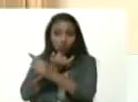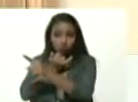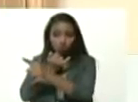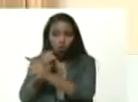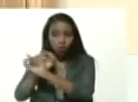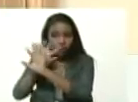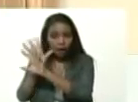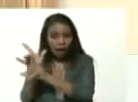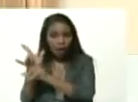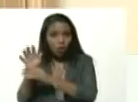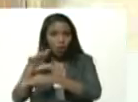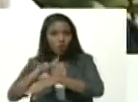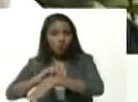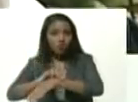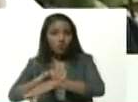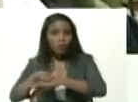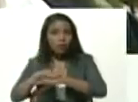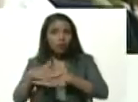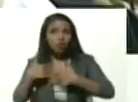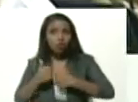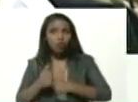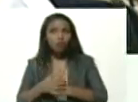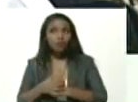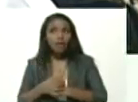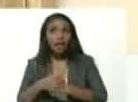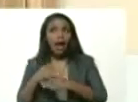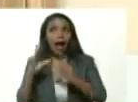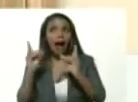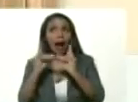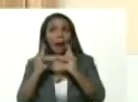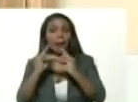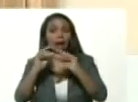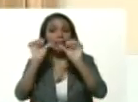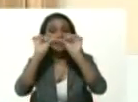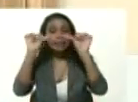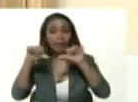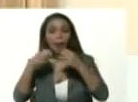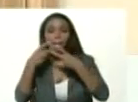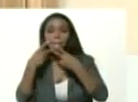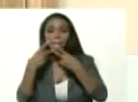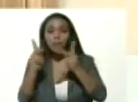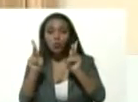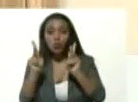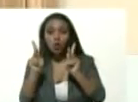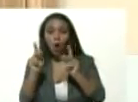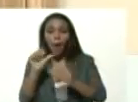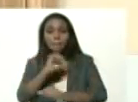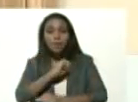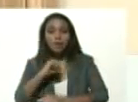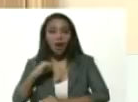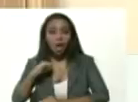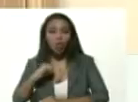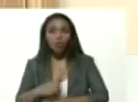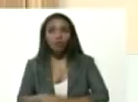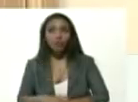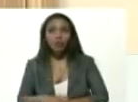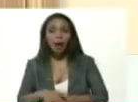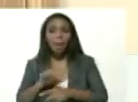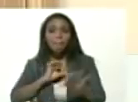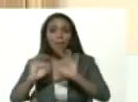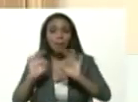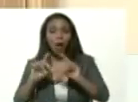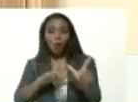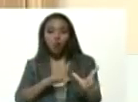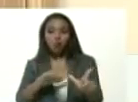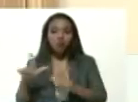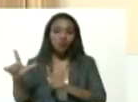de unidades de cuidados intensivos en el sistema público y en el sistema privado están preparadas y